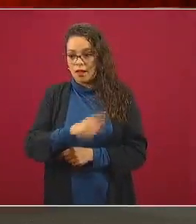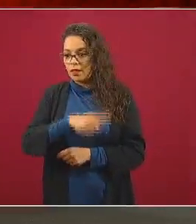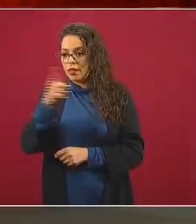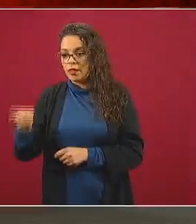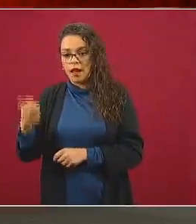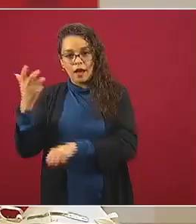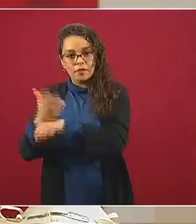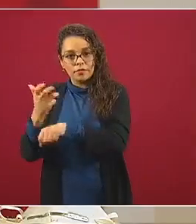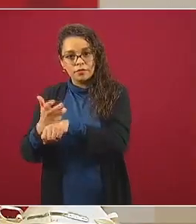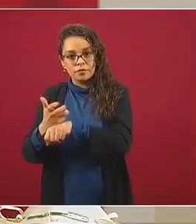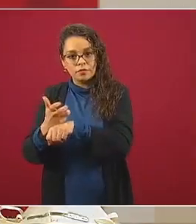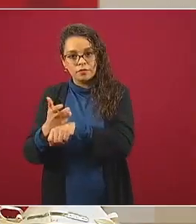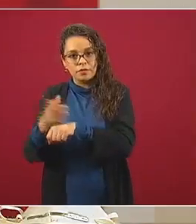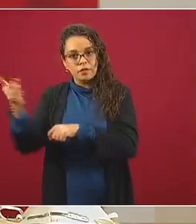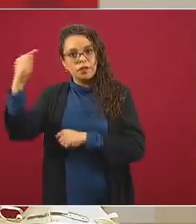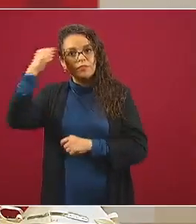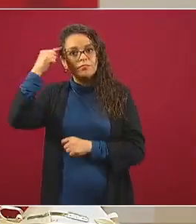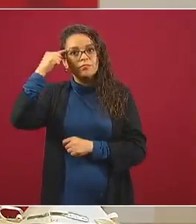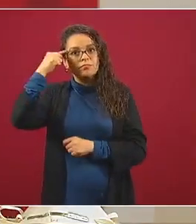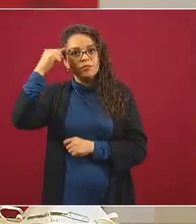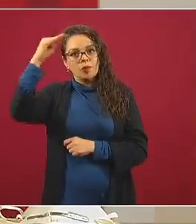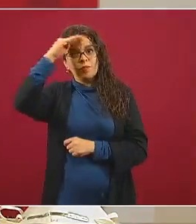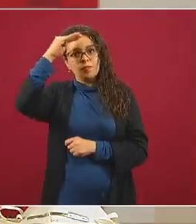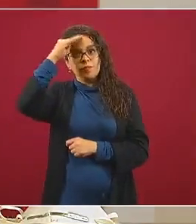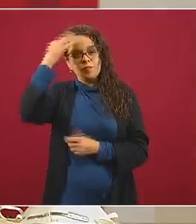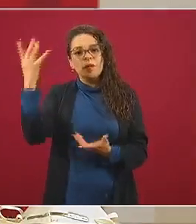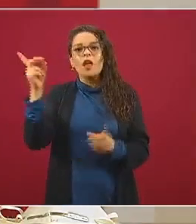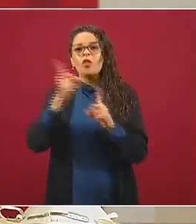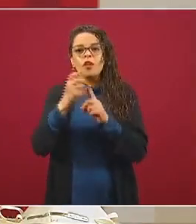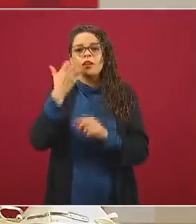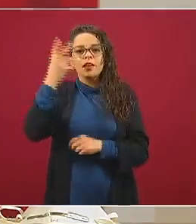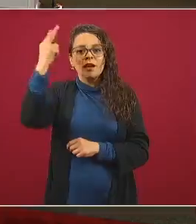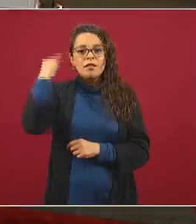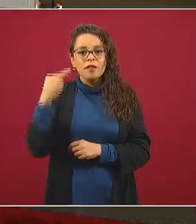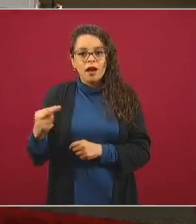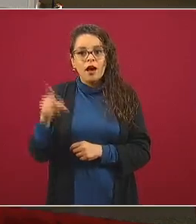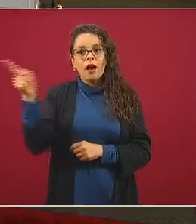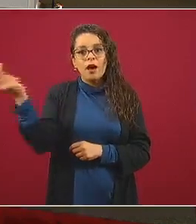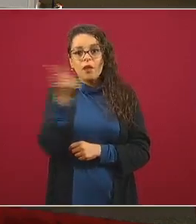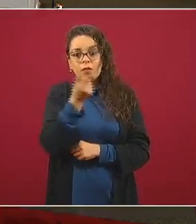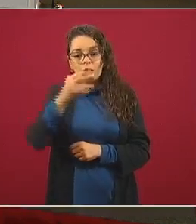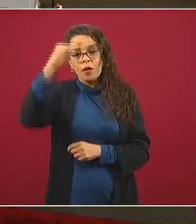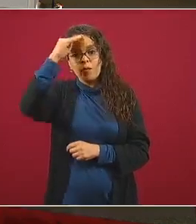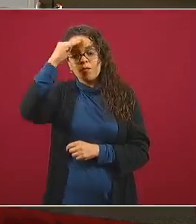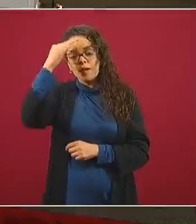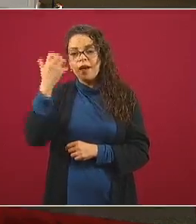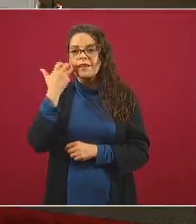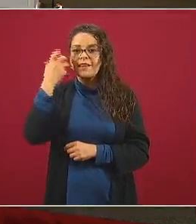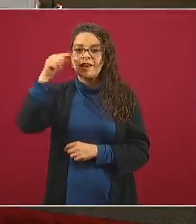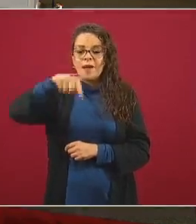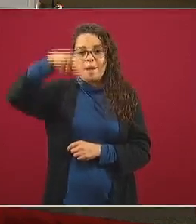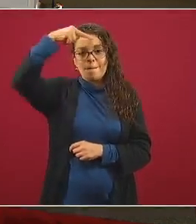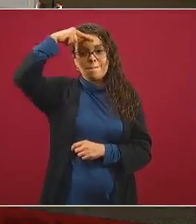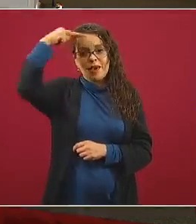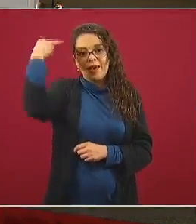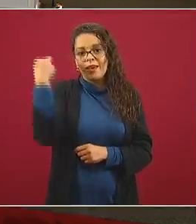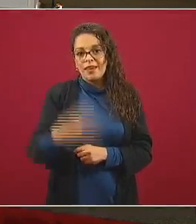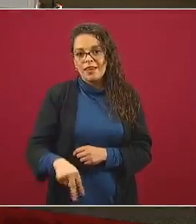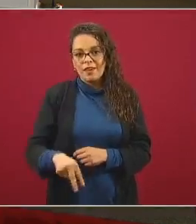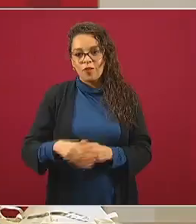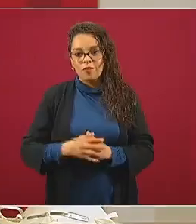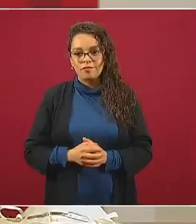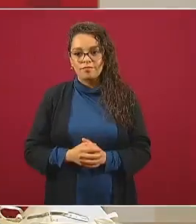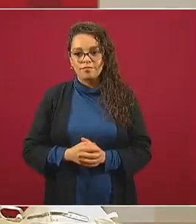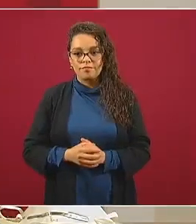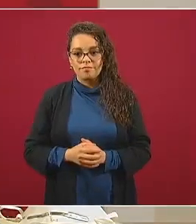su mente viajar a México tan pronto se permita de acuerdo a las autoridades de aquellos países, porque no van a viajar